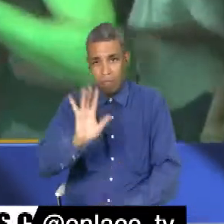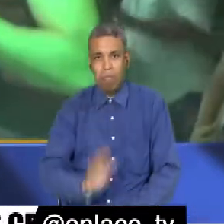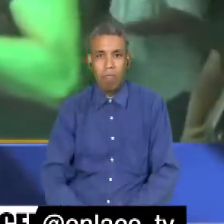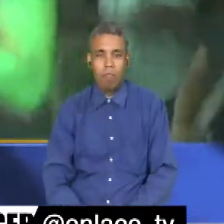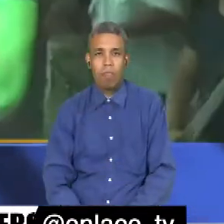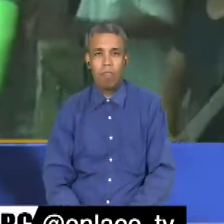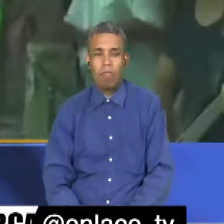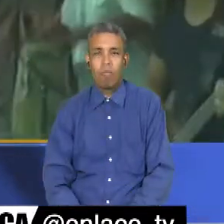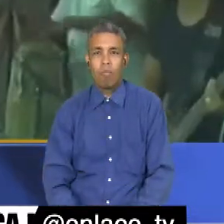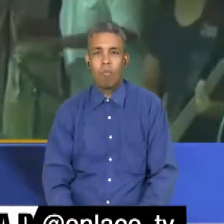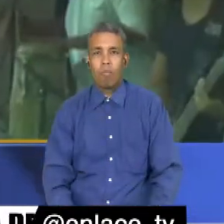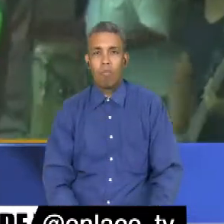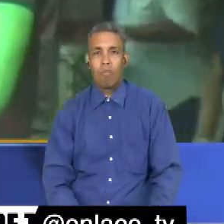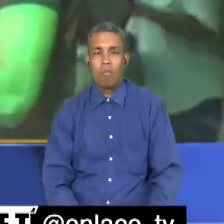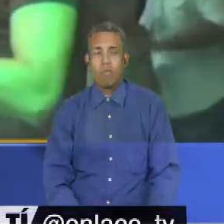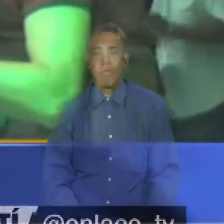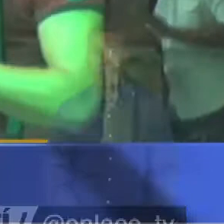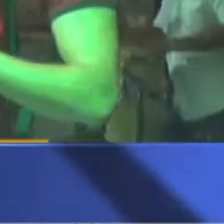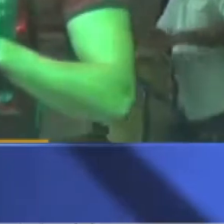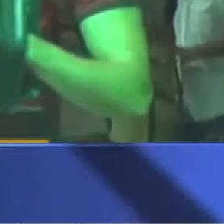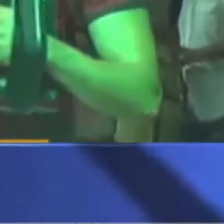regresamos.